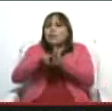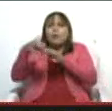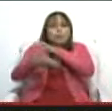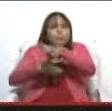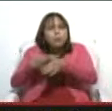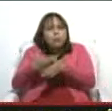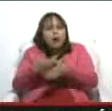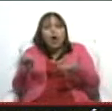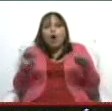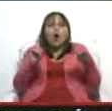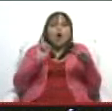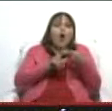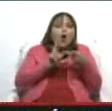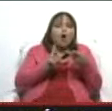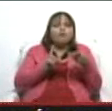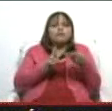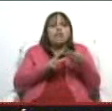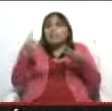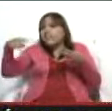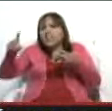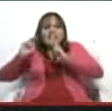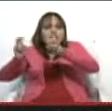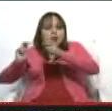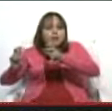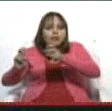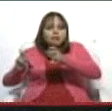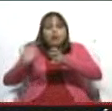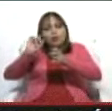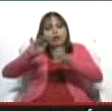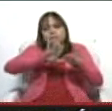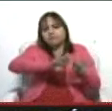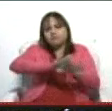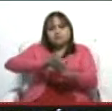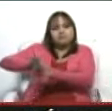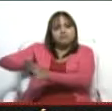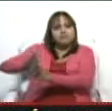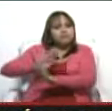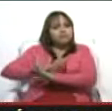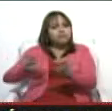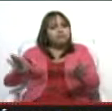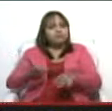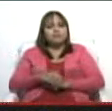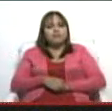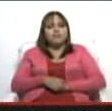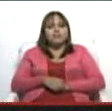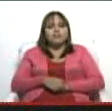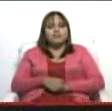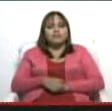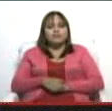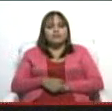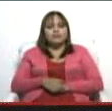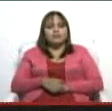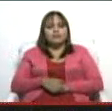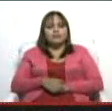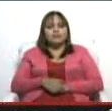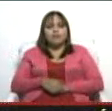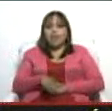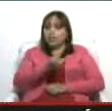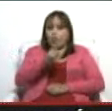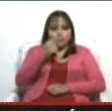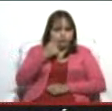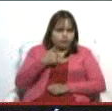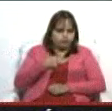en tener una doble agenda, pues bueno, serán sin duda alguna arrasados por la rueda de la historia. Y no lo estoy diciendo de